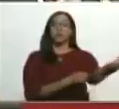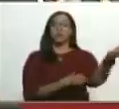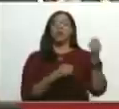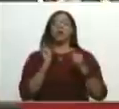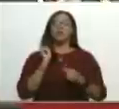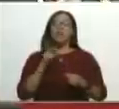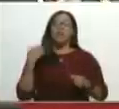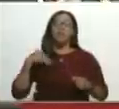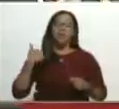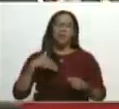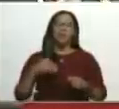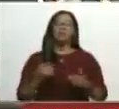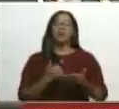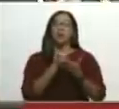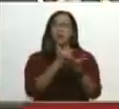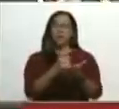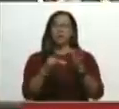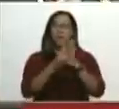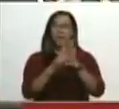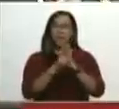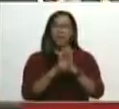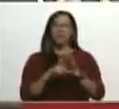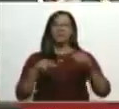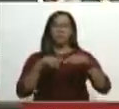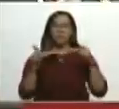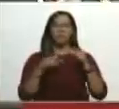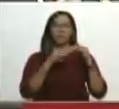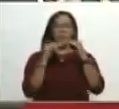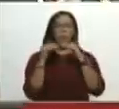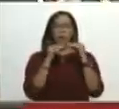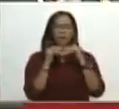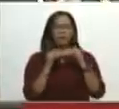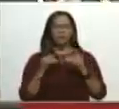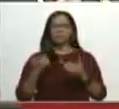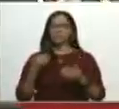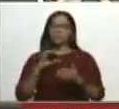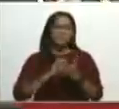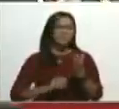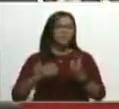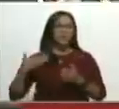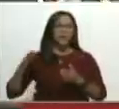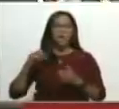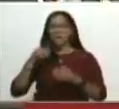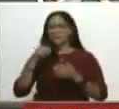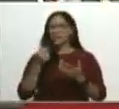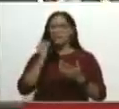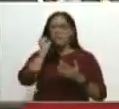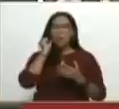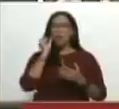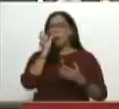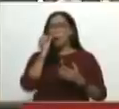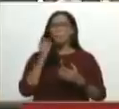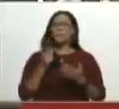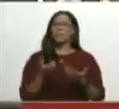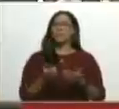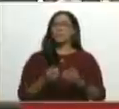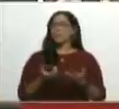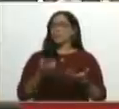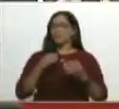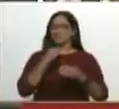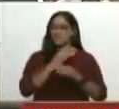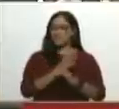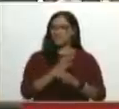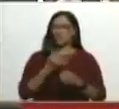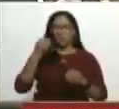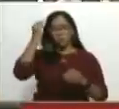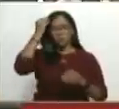tienen derecho a los beneficios de esta ley en condiciones de igualdad, sin discriminaciones fundadas en la raza, sexo, credo, condición social,